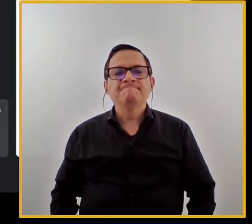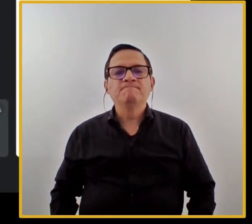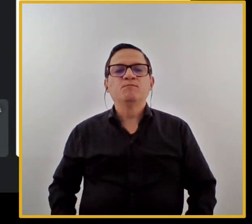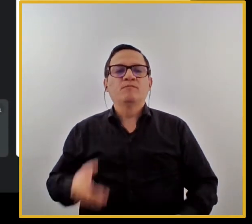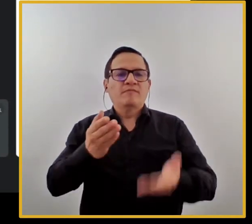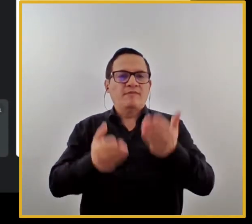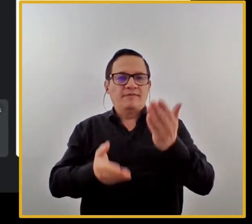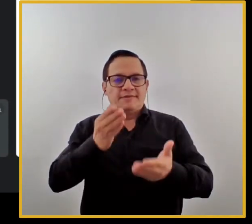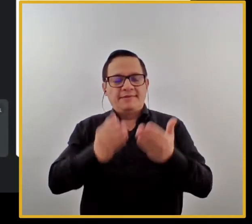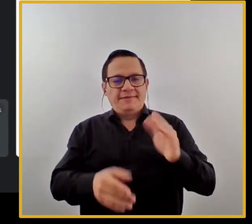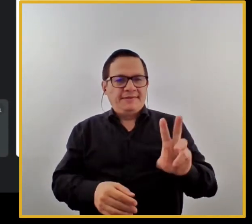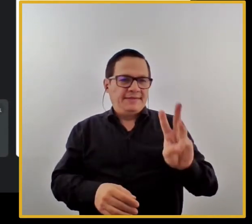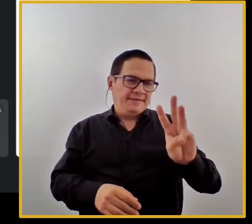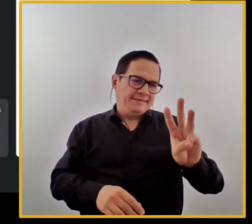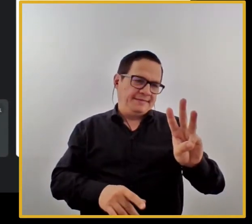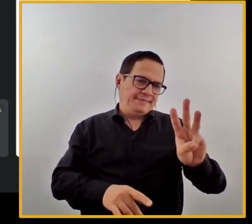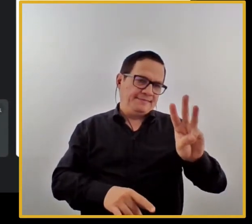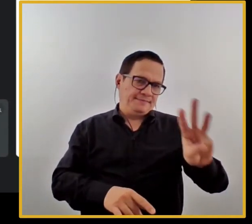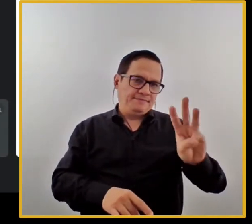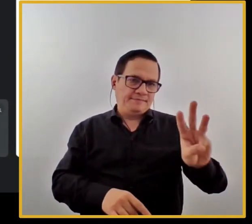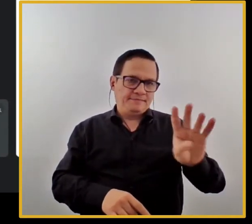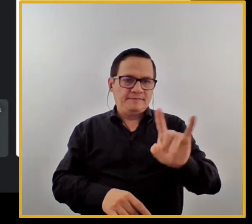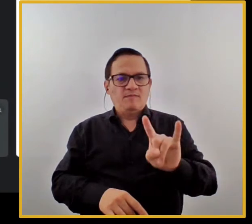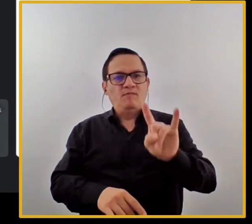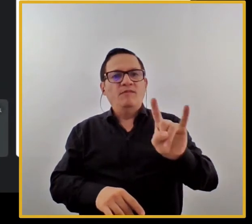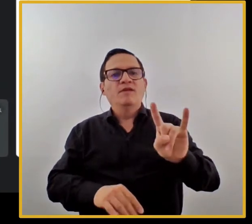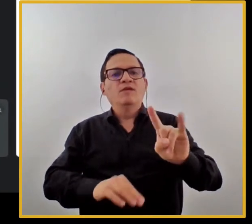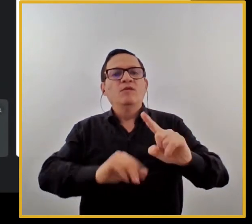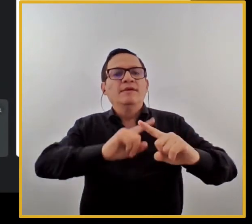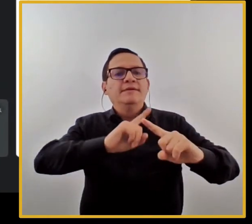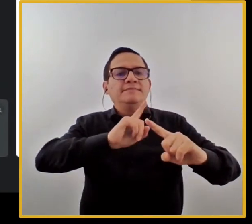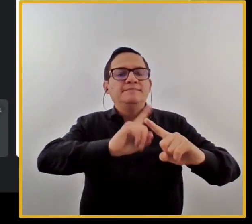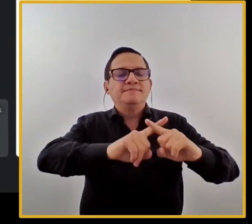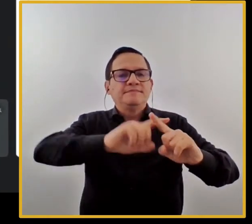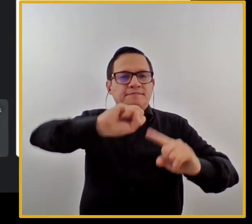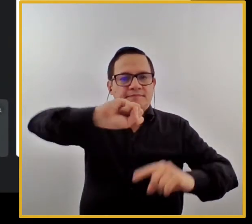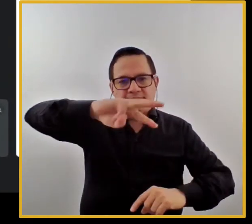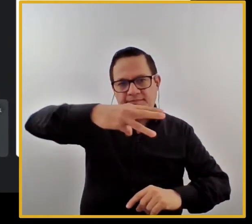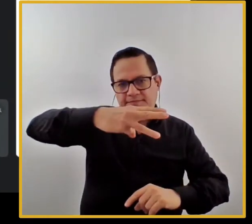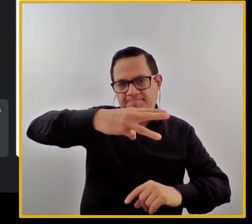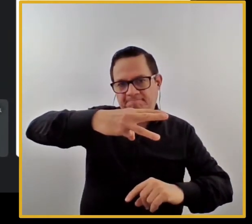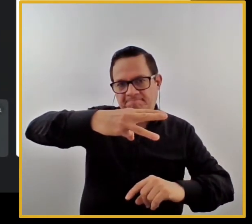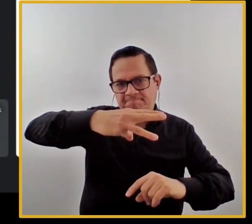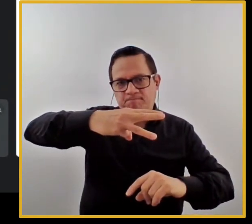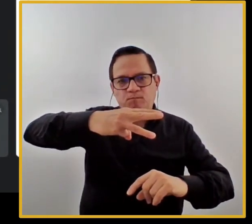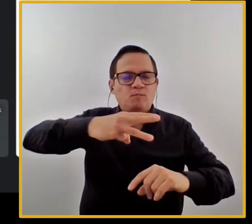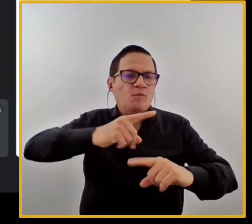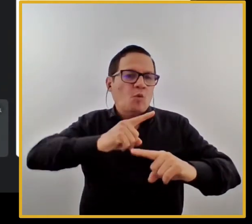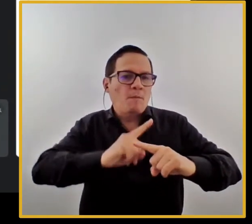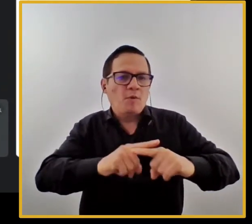queda 3u de x a la 3 por du